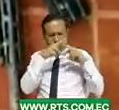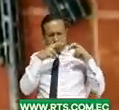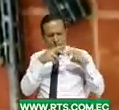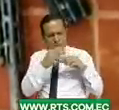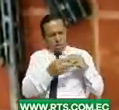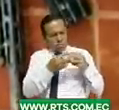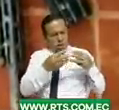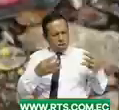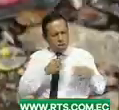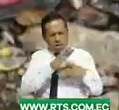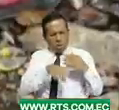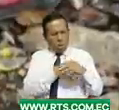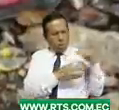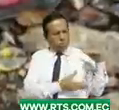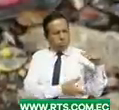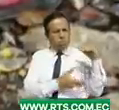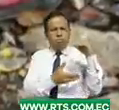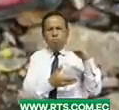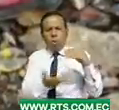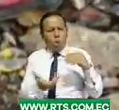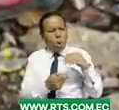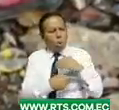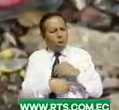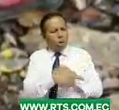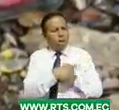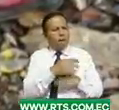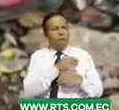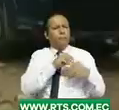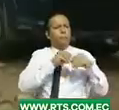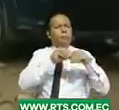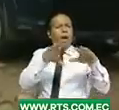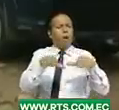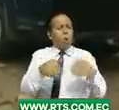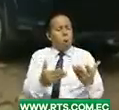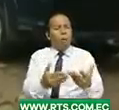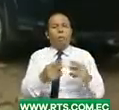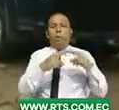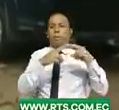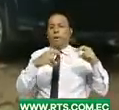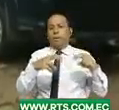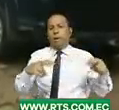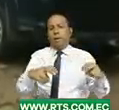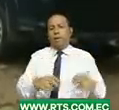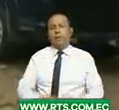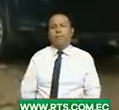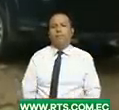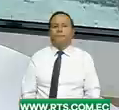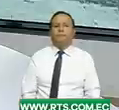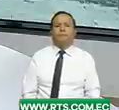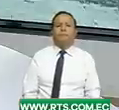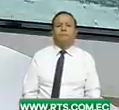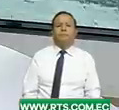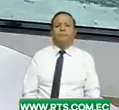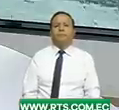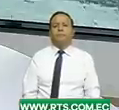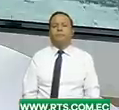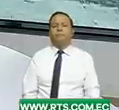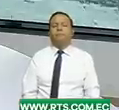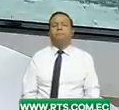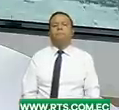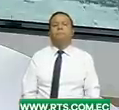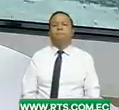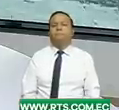el cometimiento de distintos delitos, informó Ismenia Solórzano. Uno de los